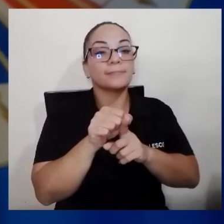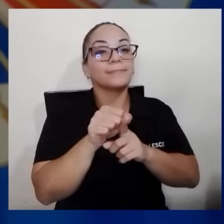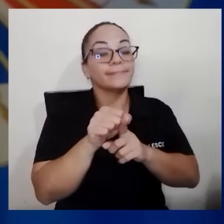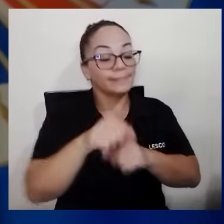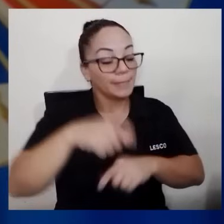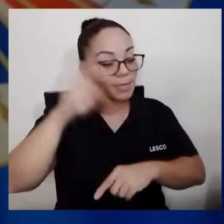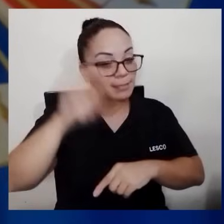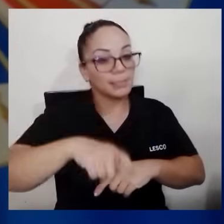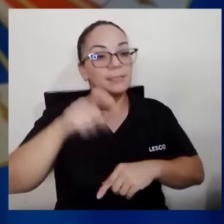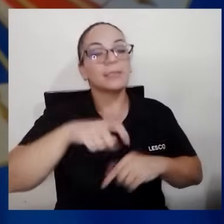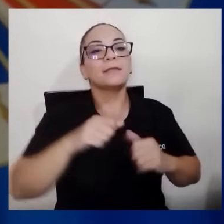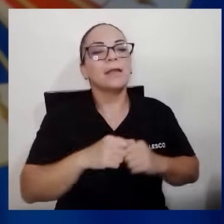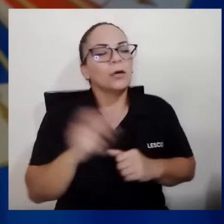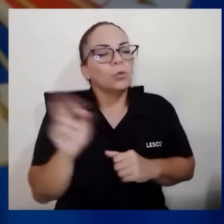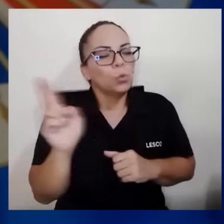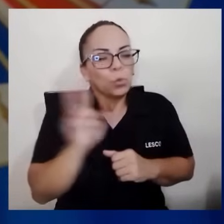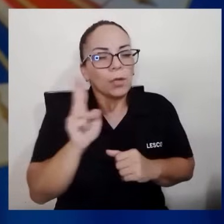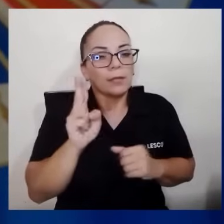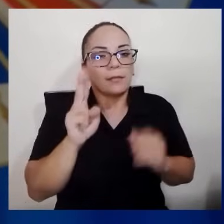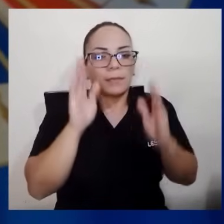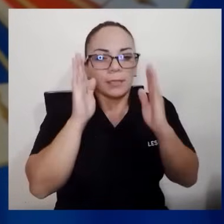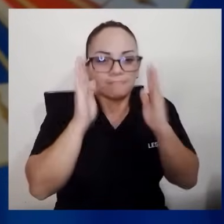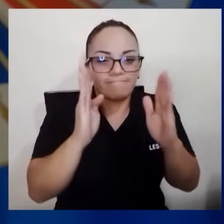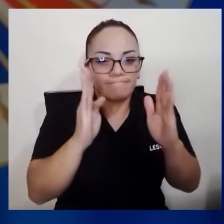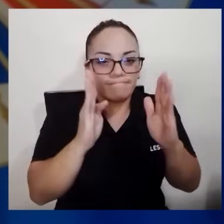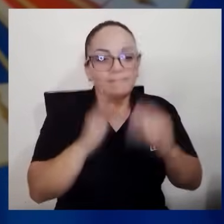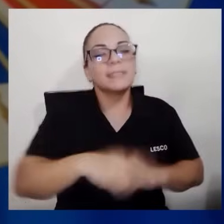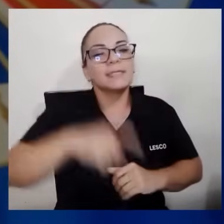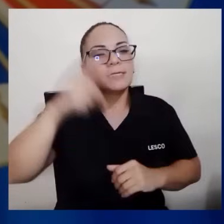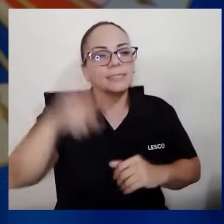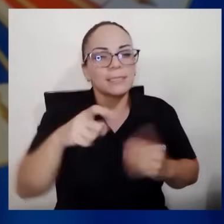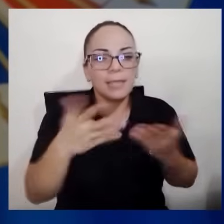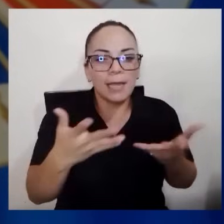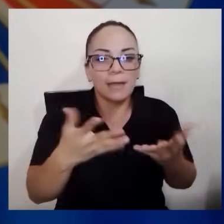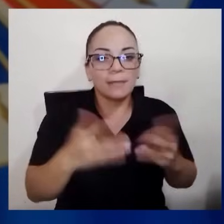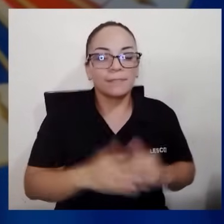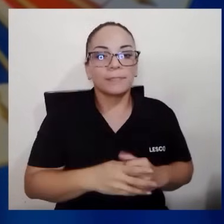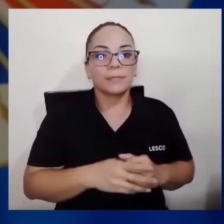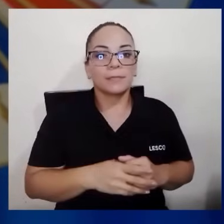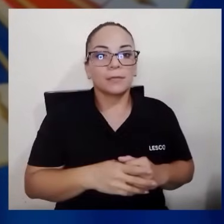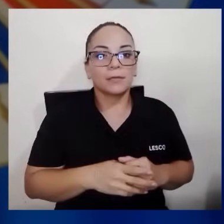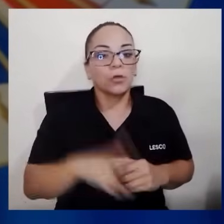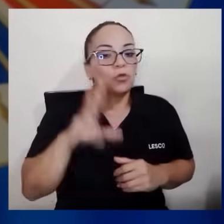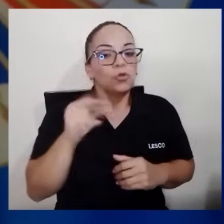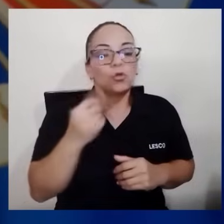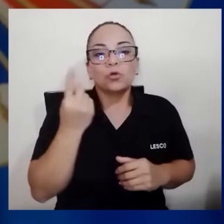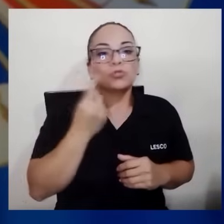de las urgencias amerita más que dar simples